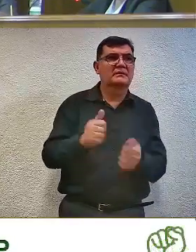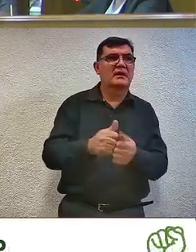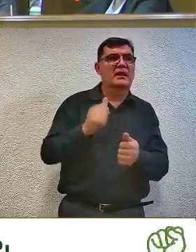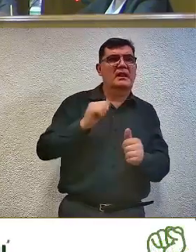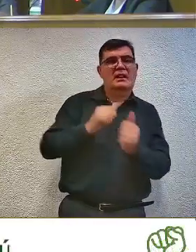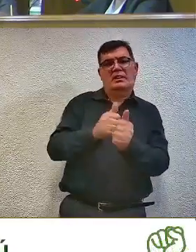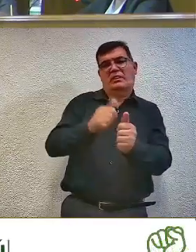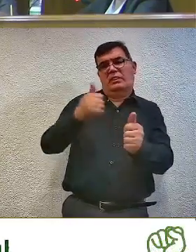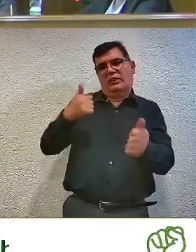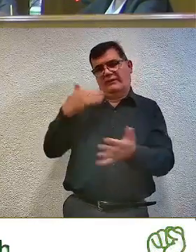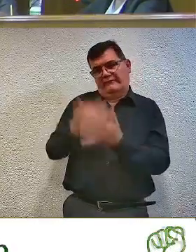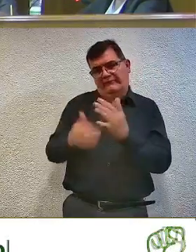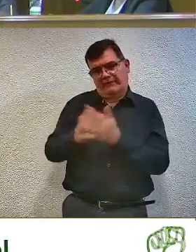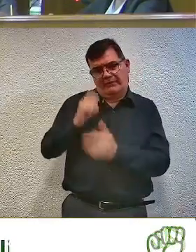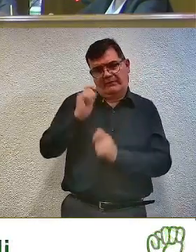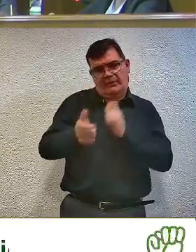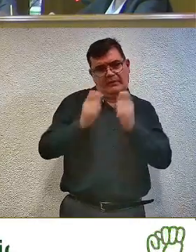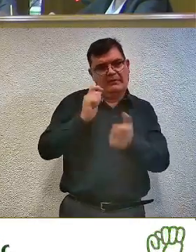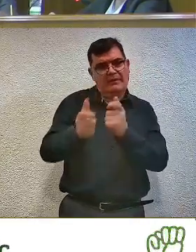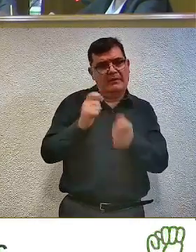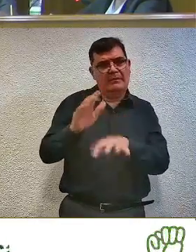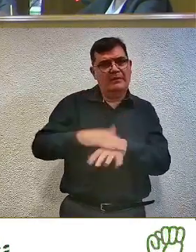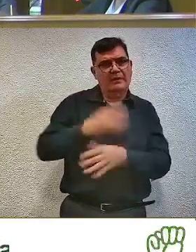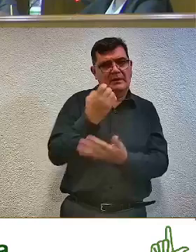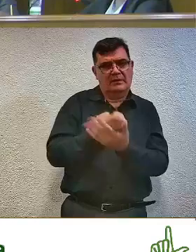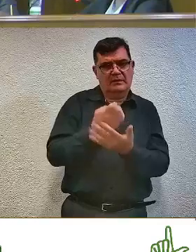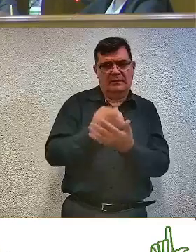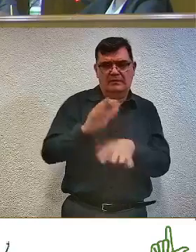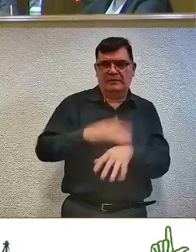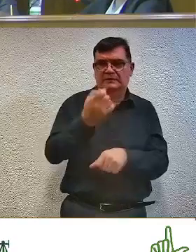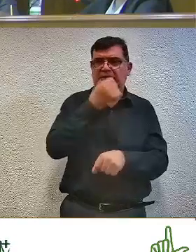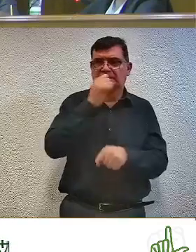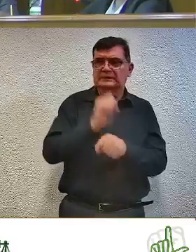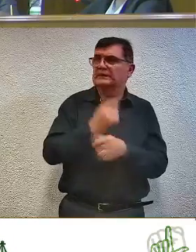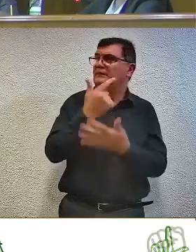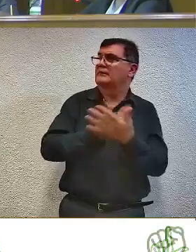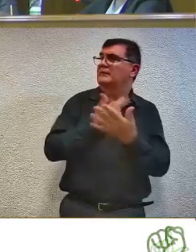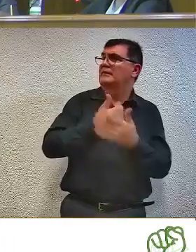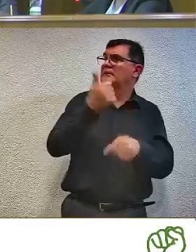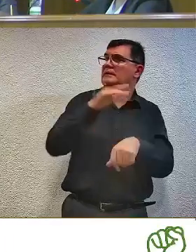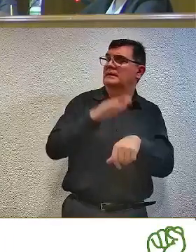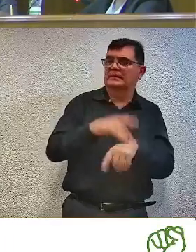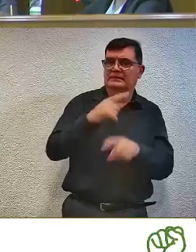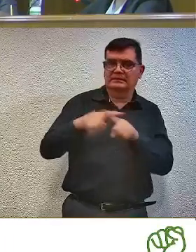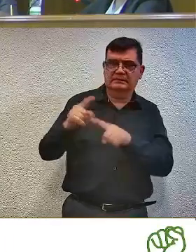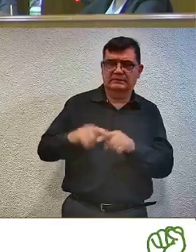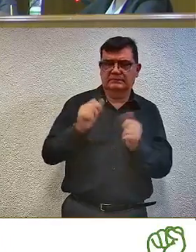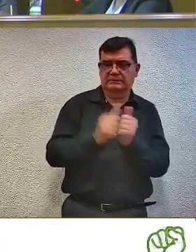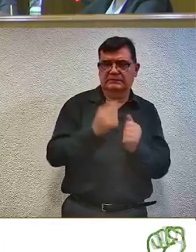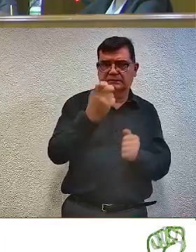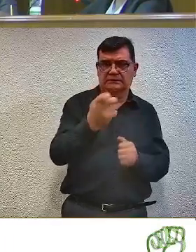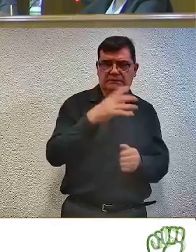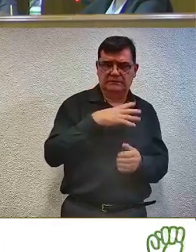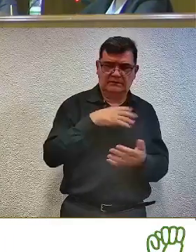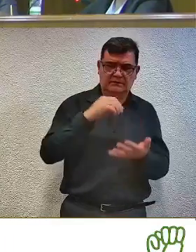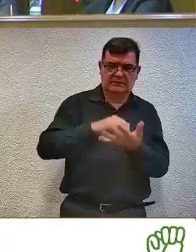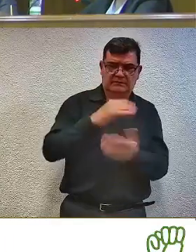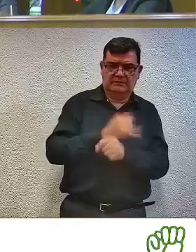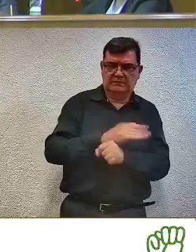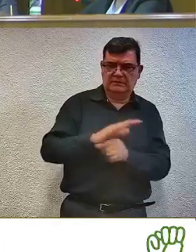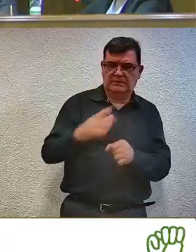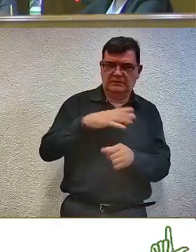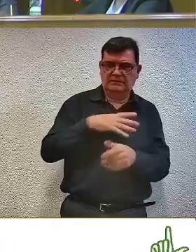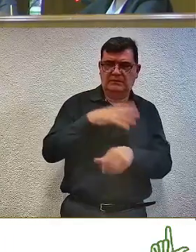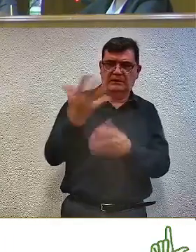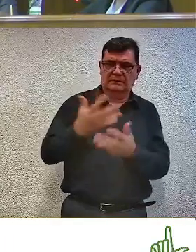en la transferencia de los recursos económicos por parte de la Secretaría de Finanzas y Administración y con esto la imposibilidad para